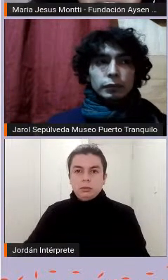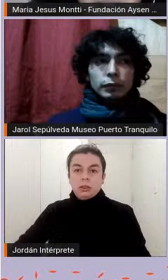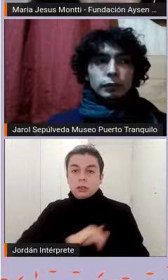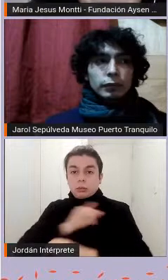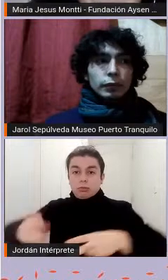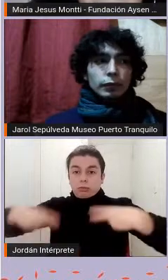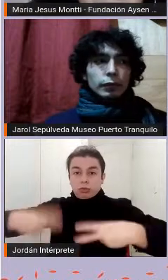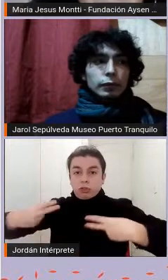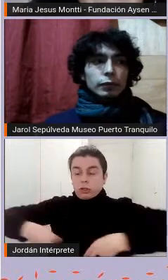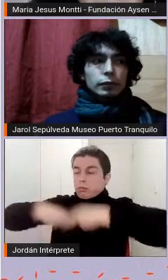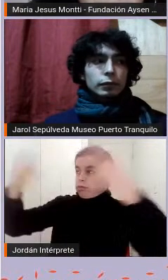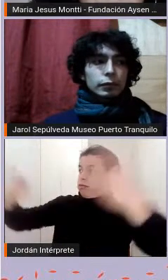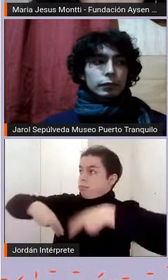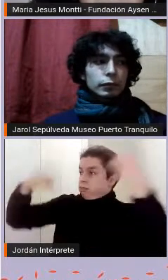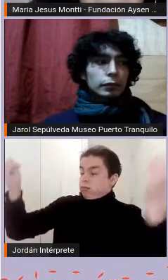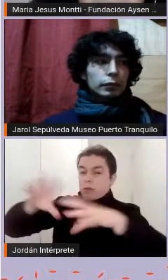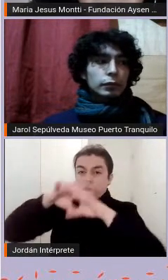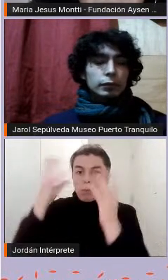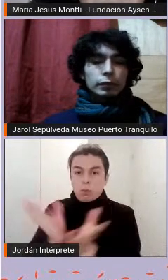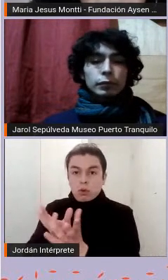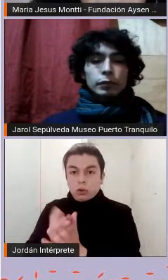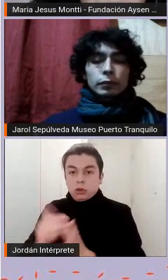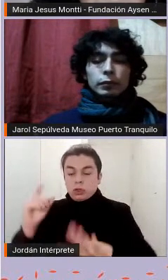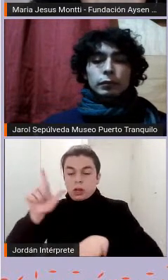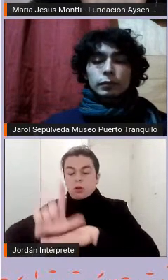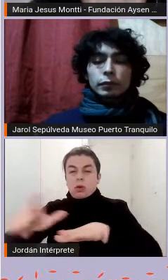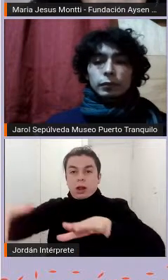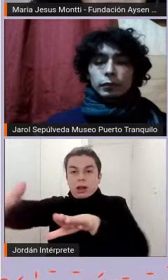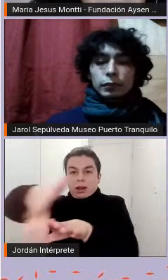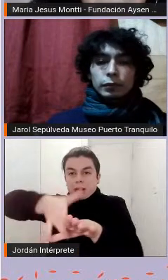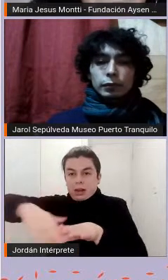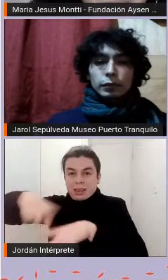ponen al Golfo de Penas como un epicentro